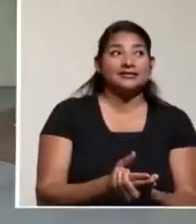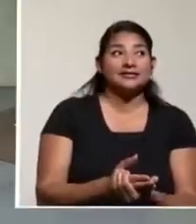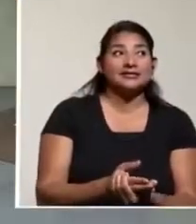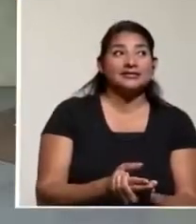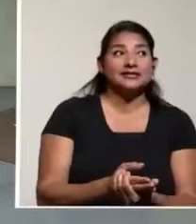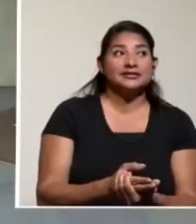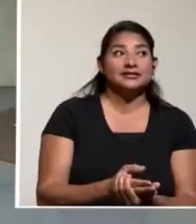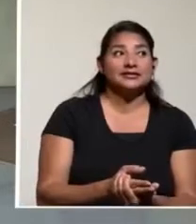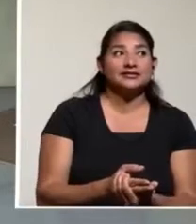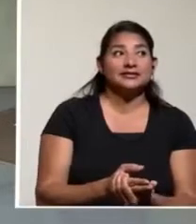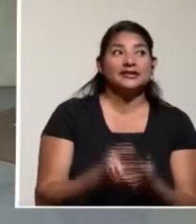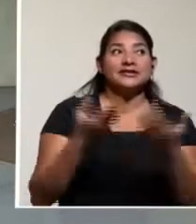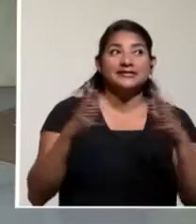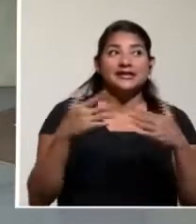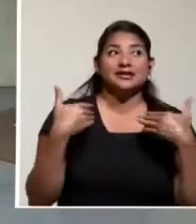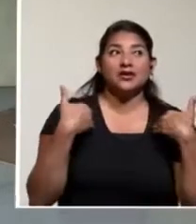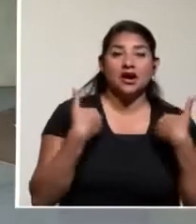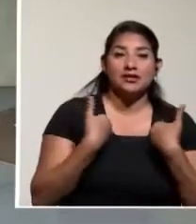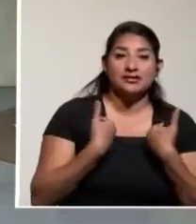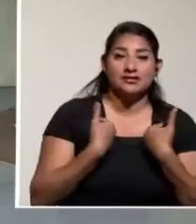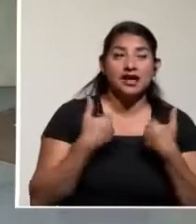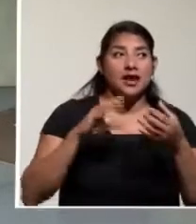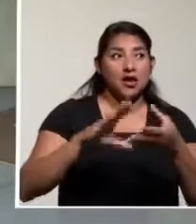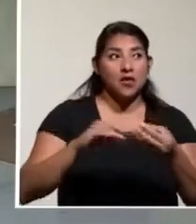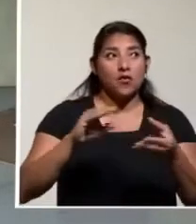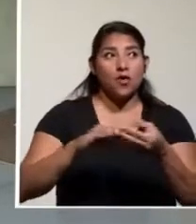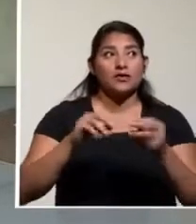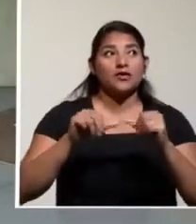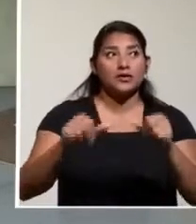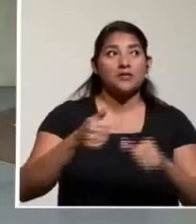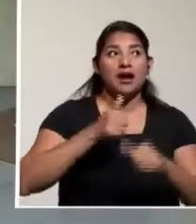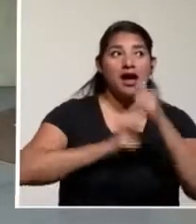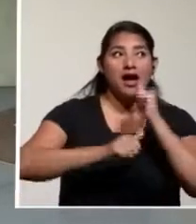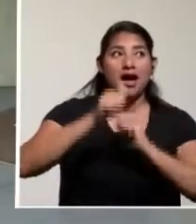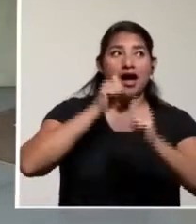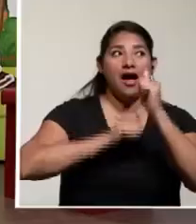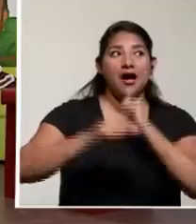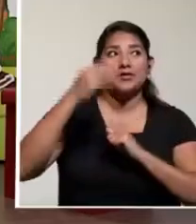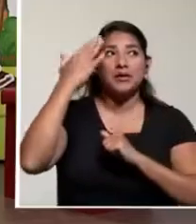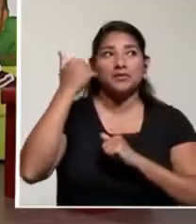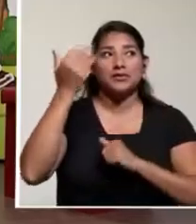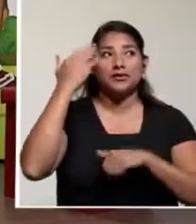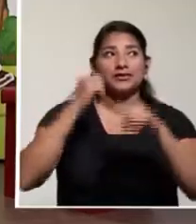Ay, niña Carla, yo me cansé. Le cuento, voy a tomar agua, niña Carla, porque...